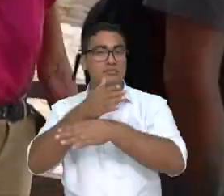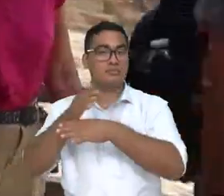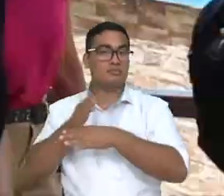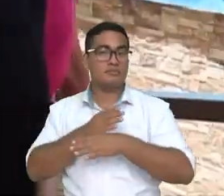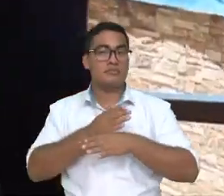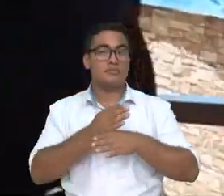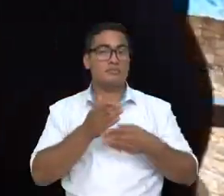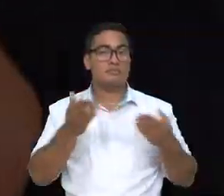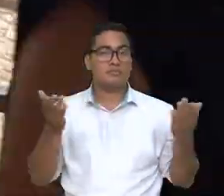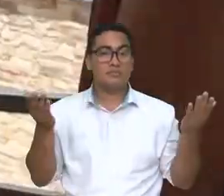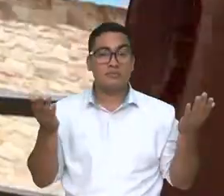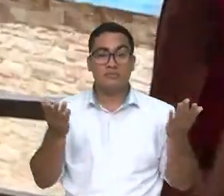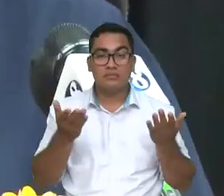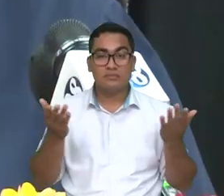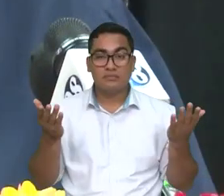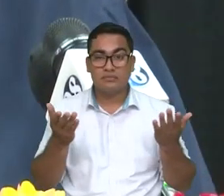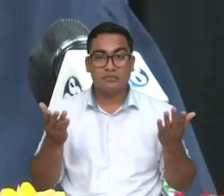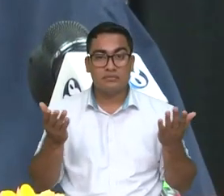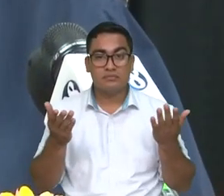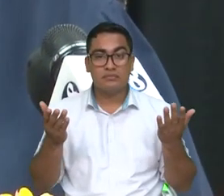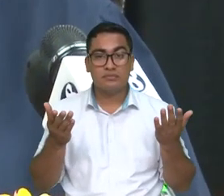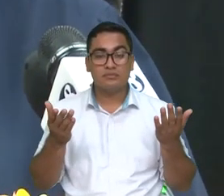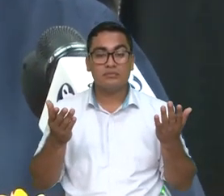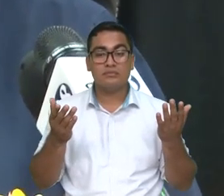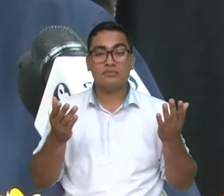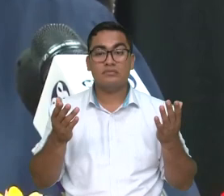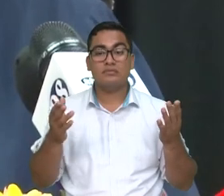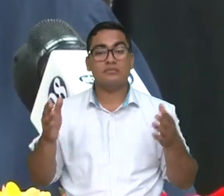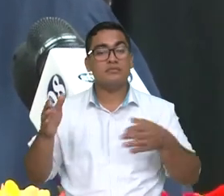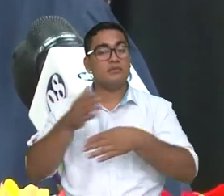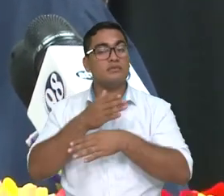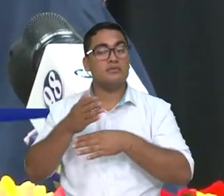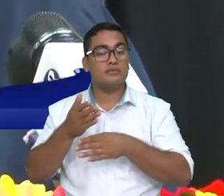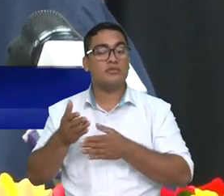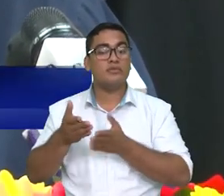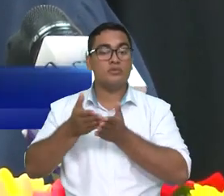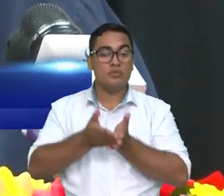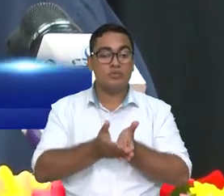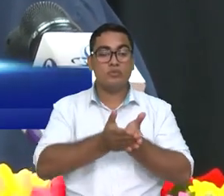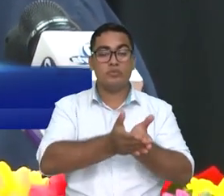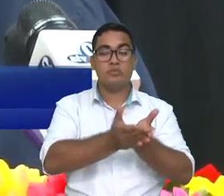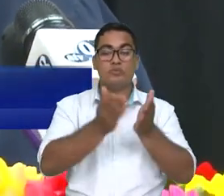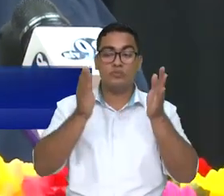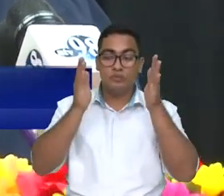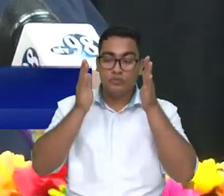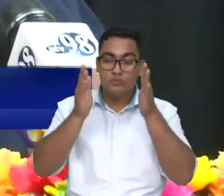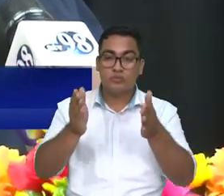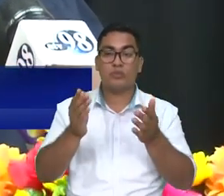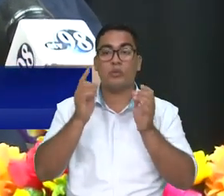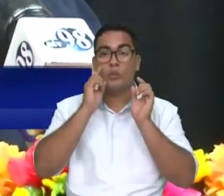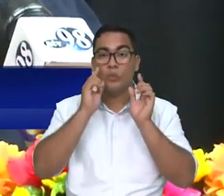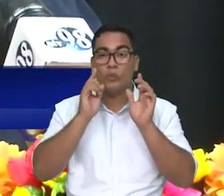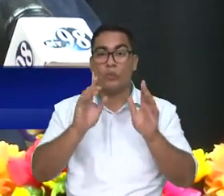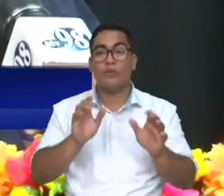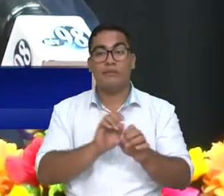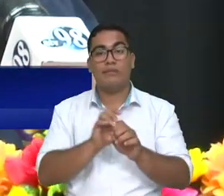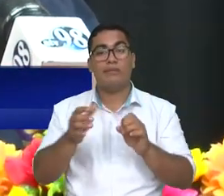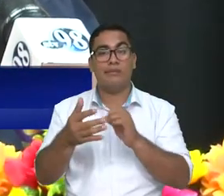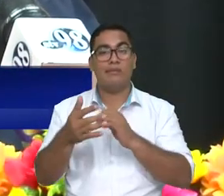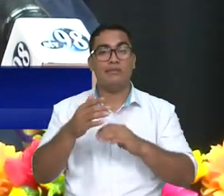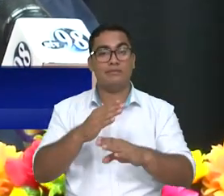involucradas en las atenciones a los buques. Y eso lo está coordinando el Ministerio de